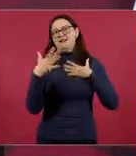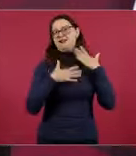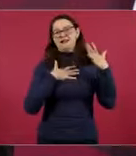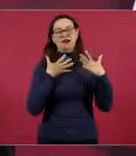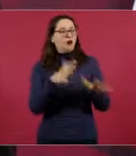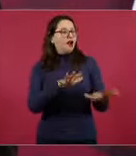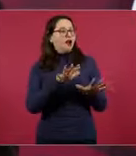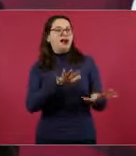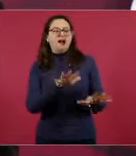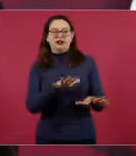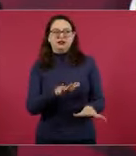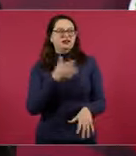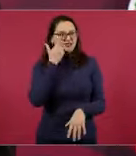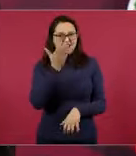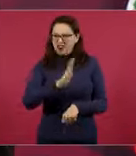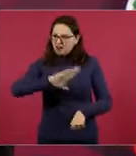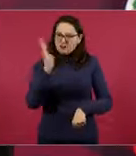la sensación,